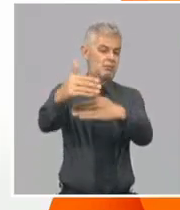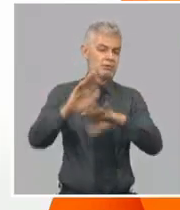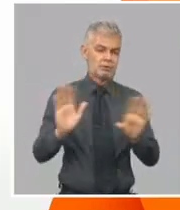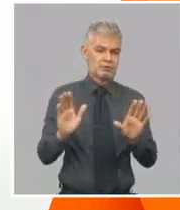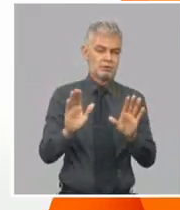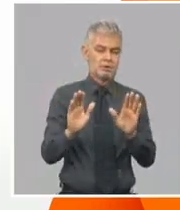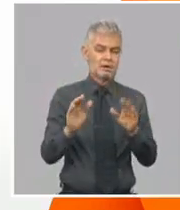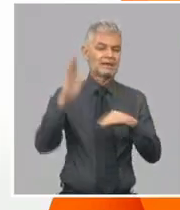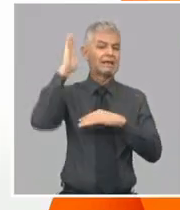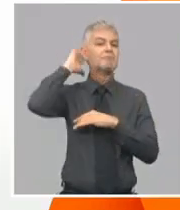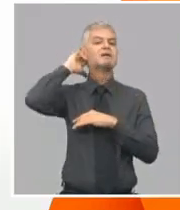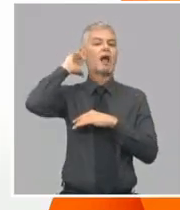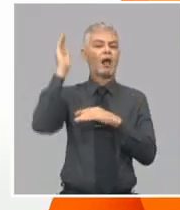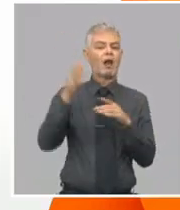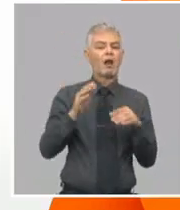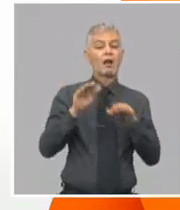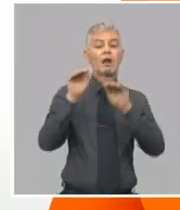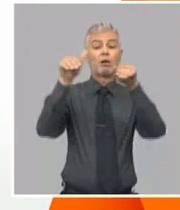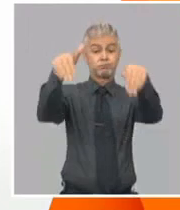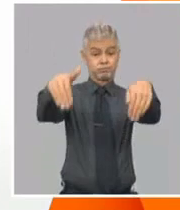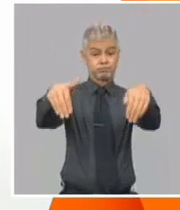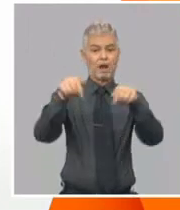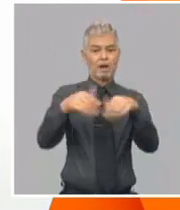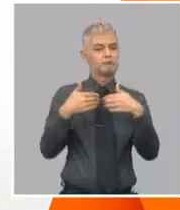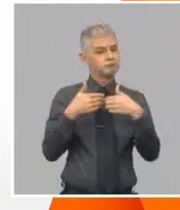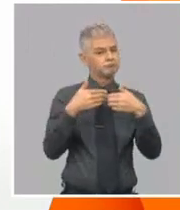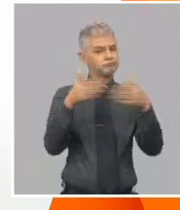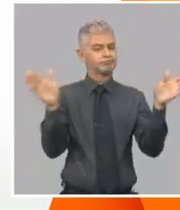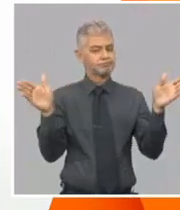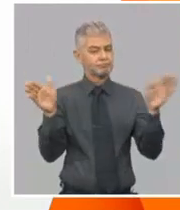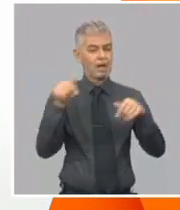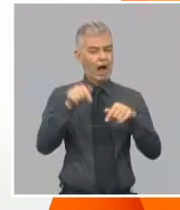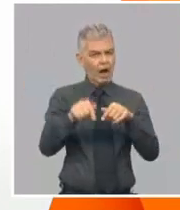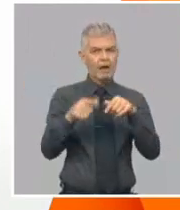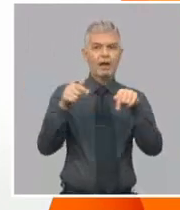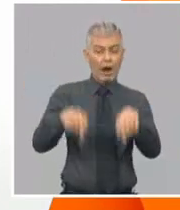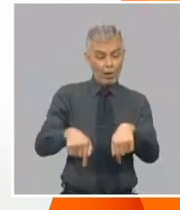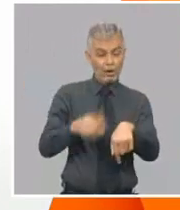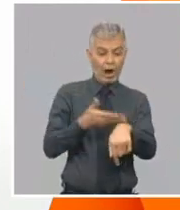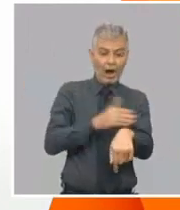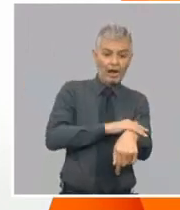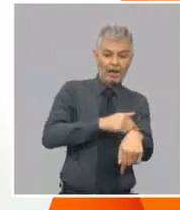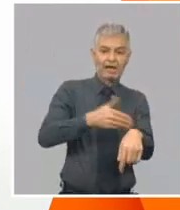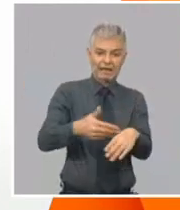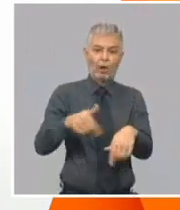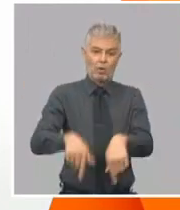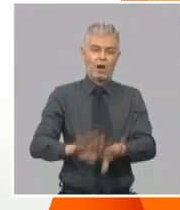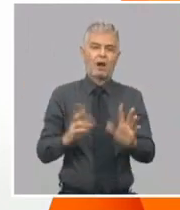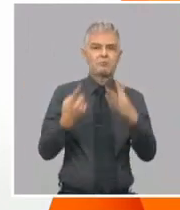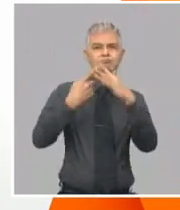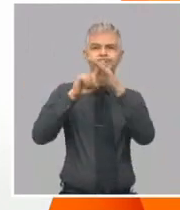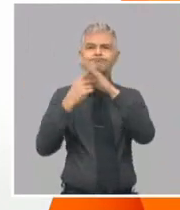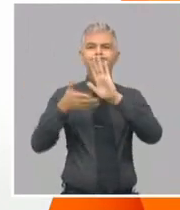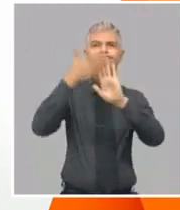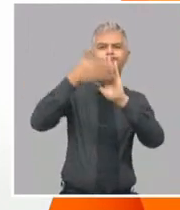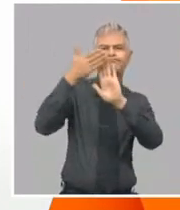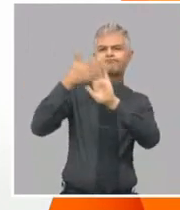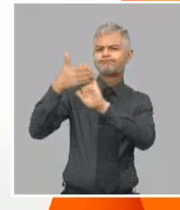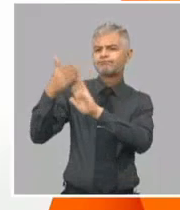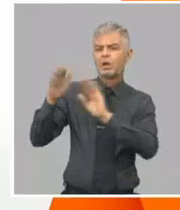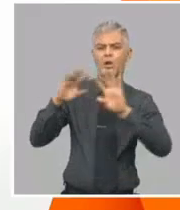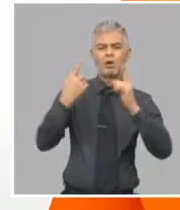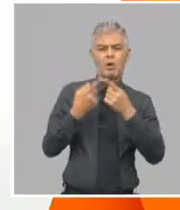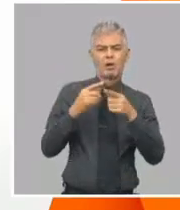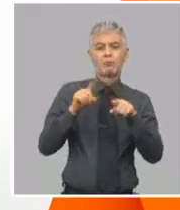abrirá sus puertas ahí se está desarrollando un proceso inversionista muy fuerte que se ha venir se estuvo posponiendo